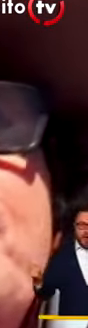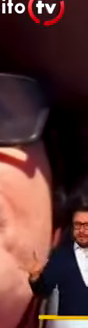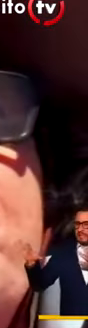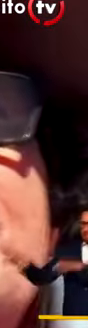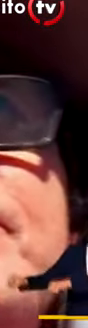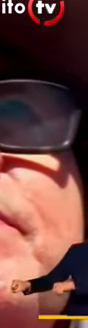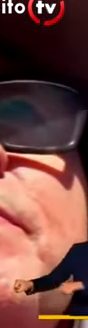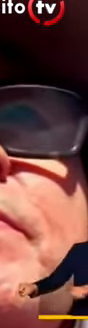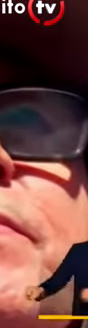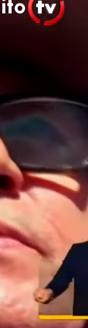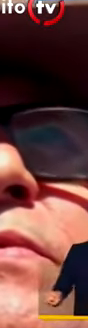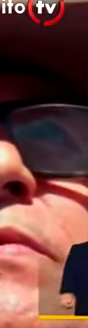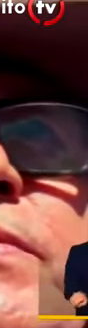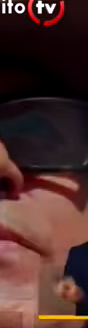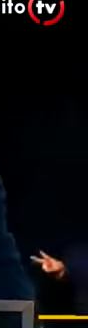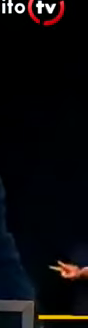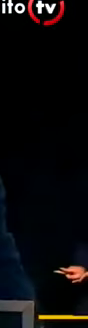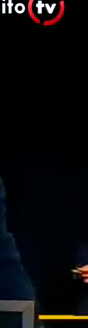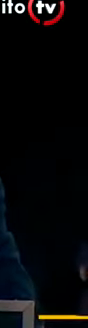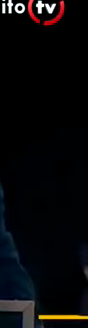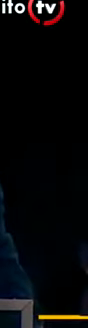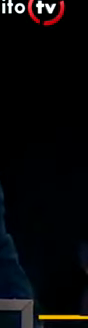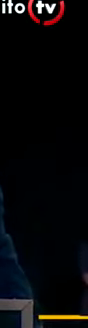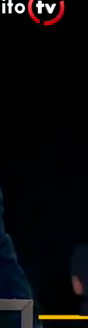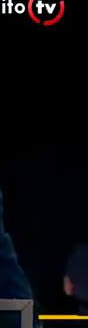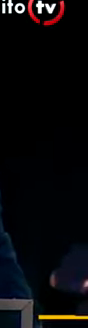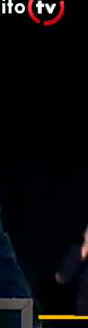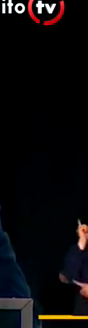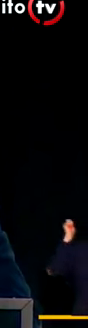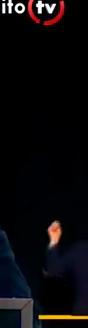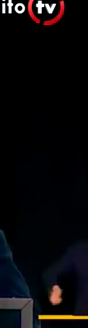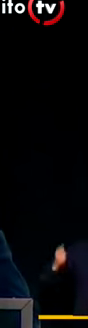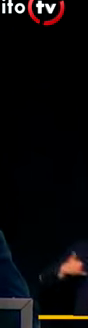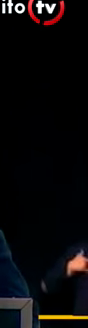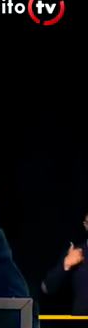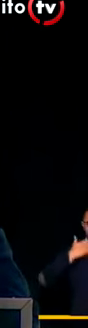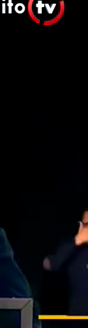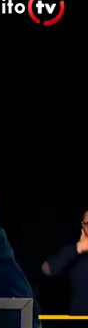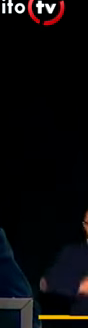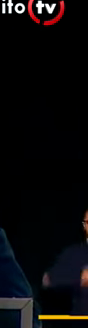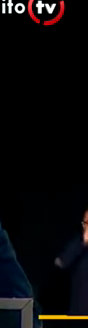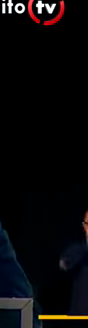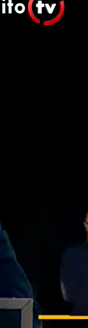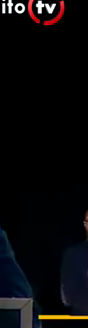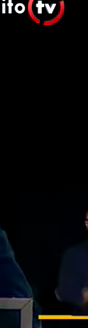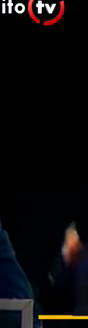Hoy los arrastran, hoy los golpean con la fuerza de una juventud uniformada por una